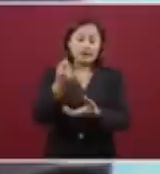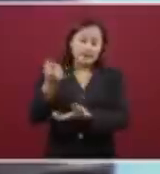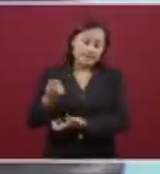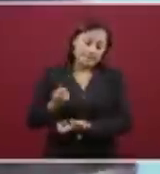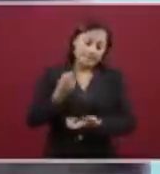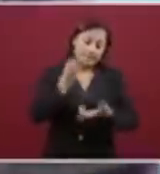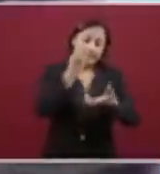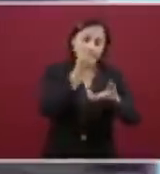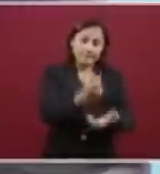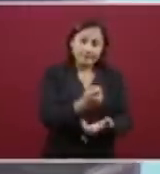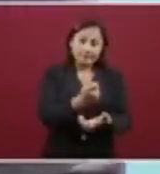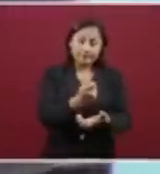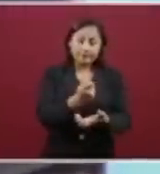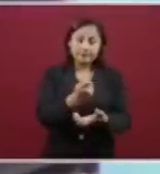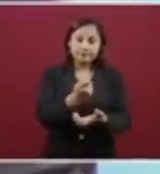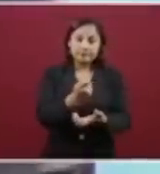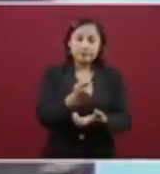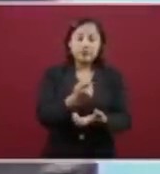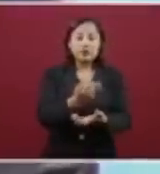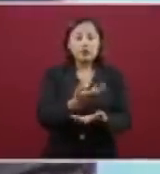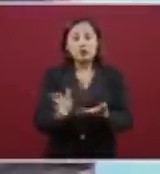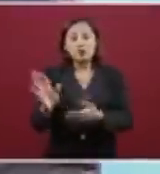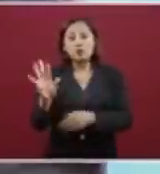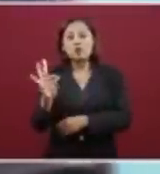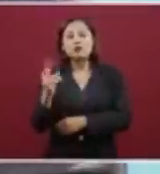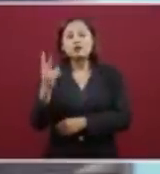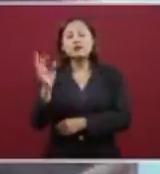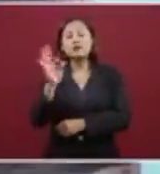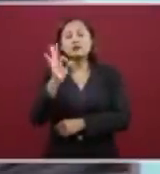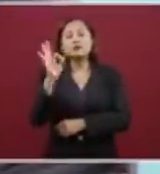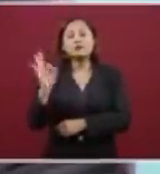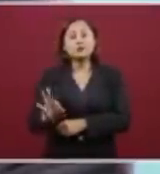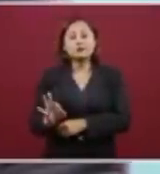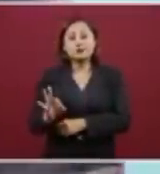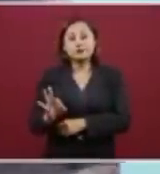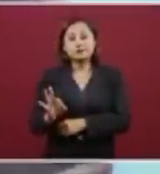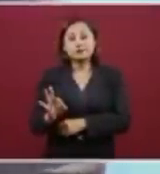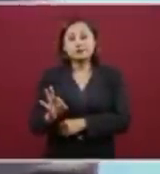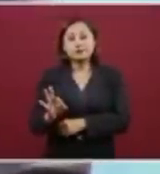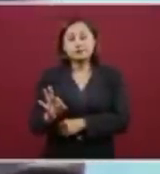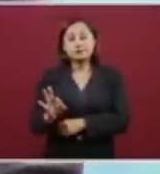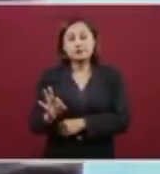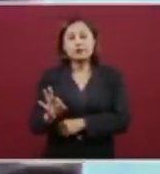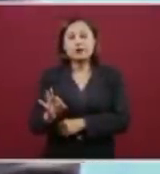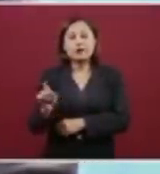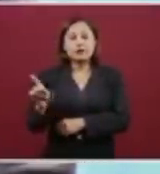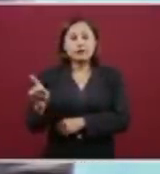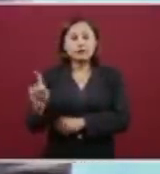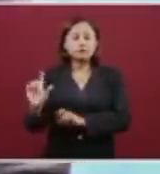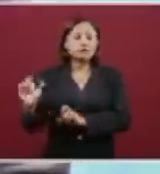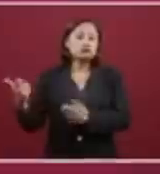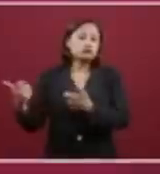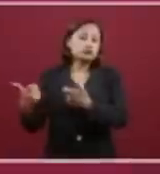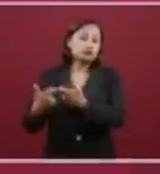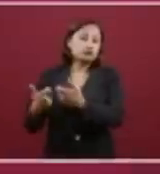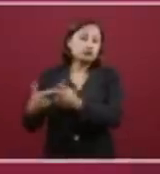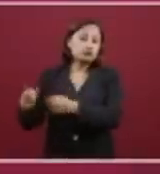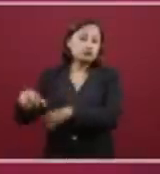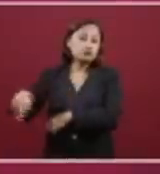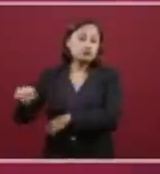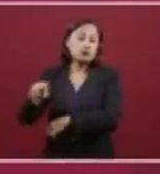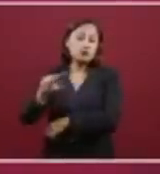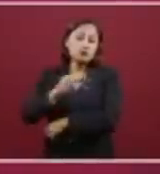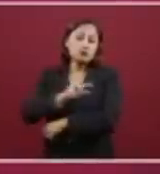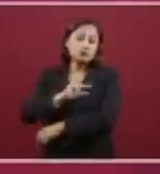y el 42 por ciento va a ser y financiamiento privado